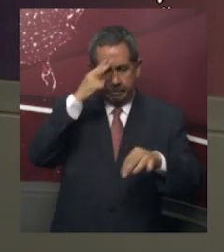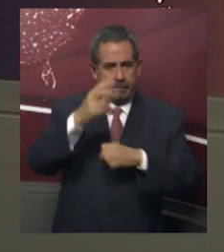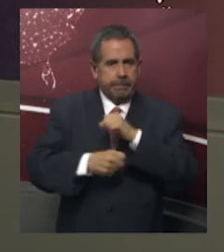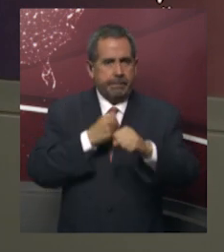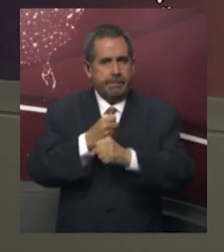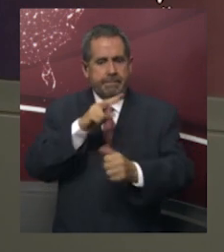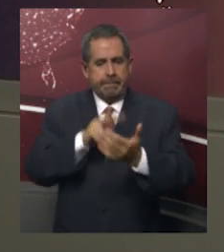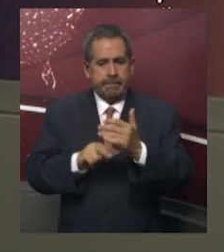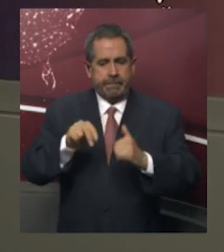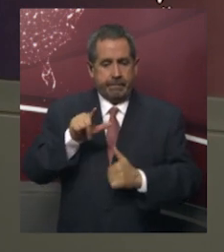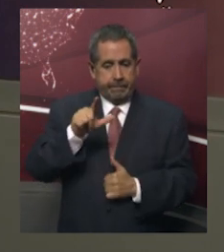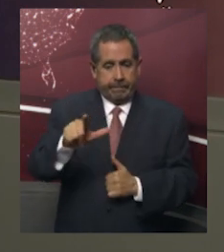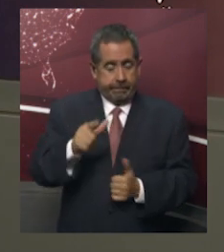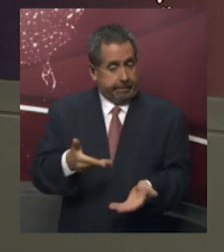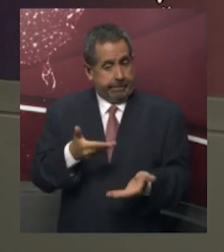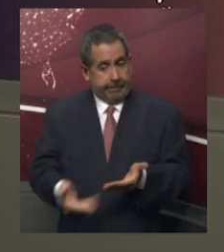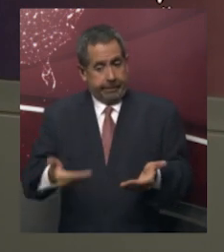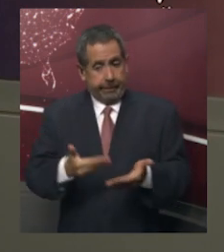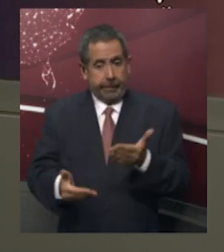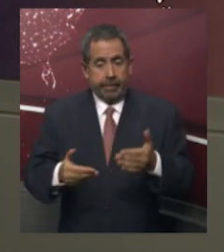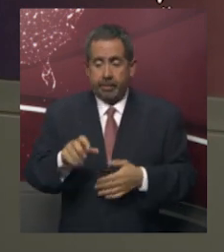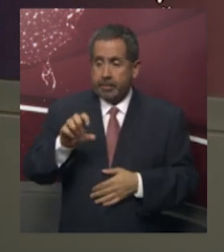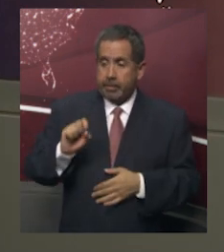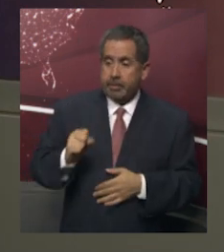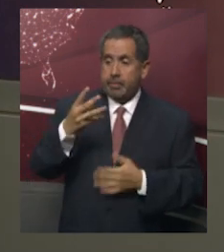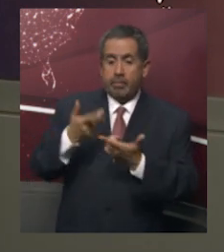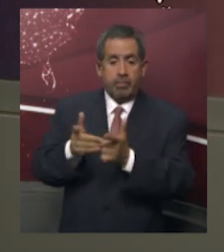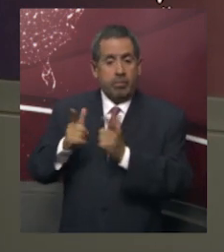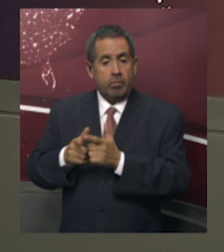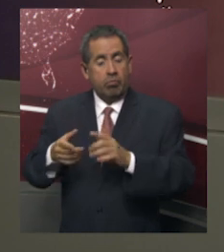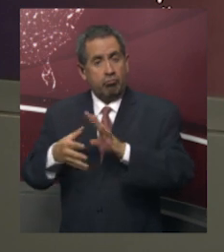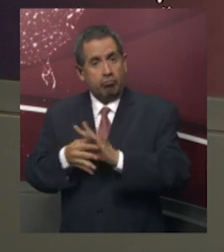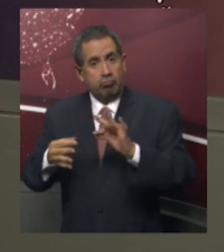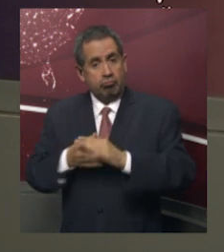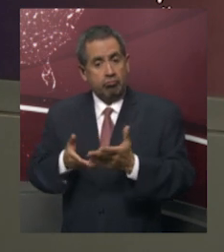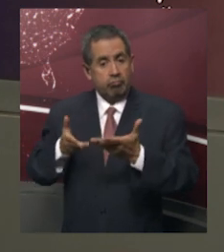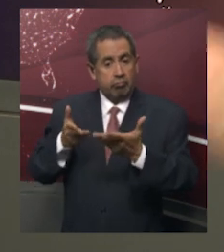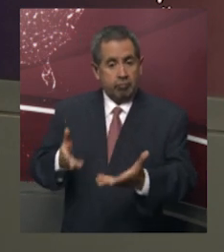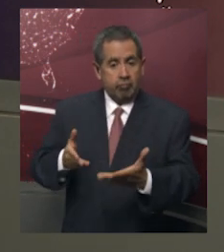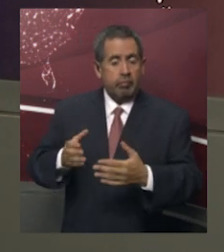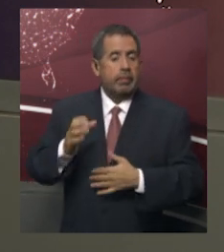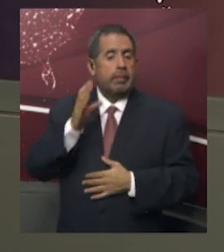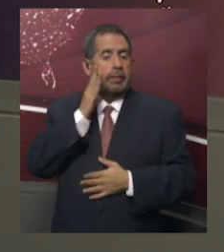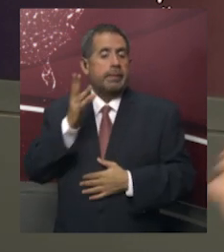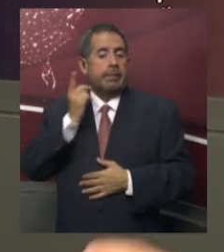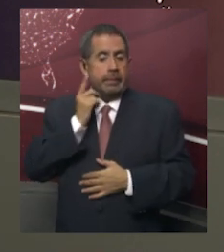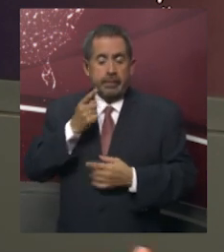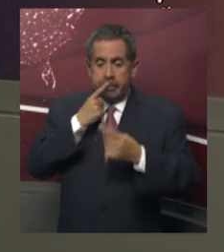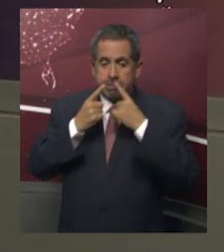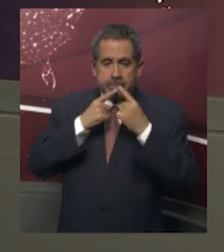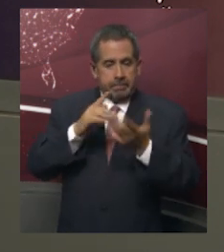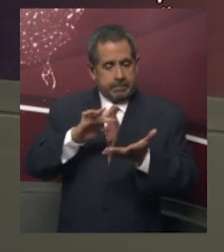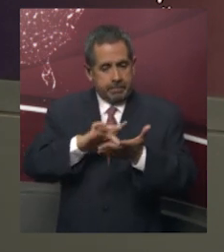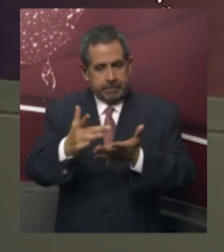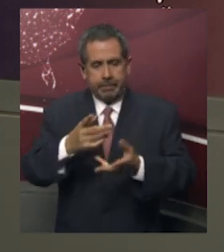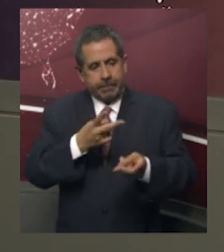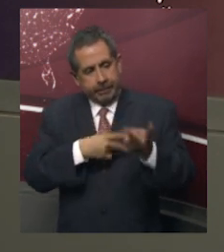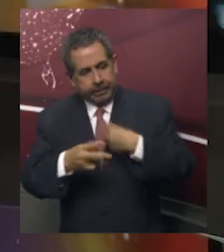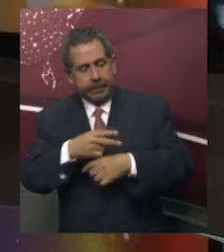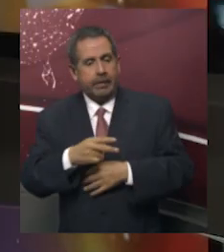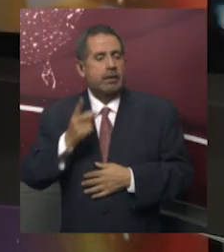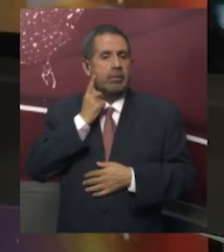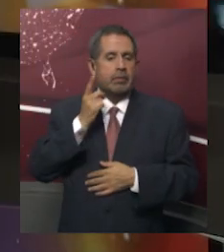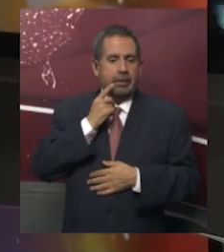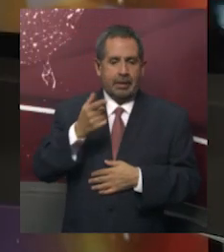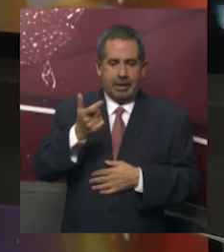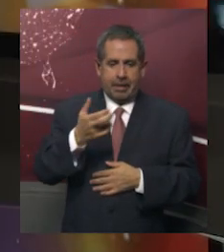2017 y ahora en esta 64 legislatura, en la Cámara de los Diputados, agradecemos mucho a la diputada Gabriela Cuevas que